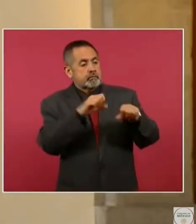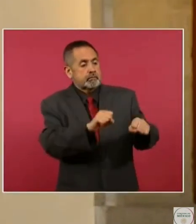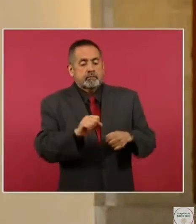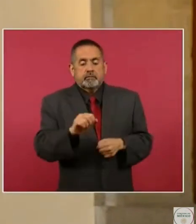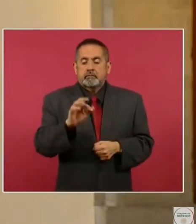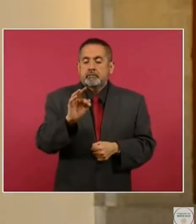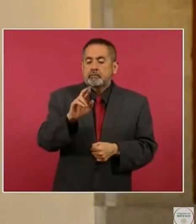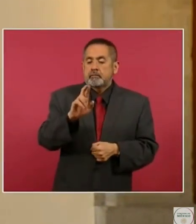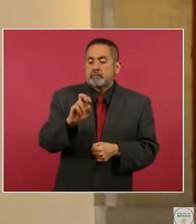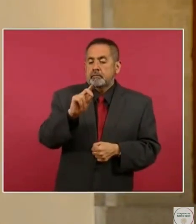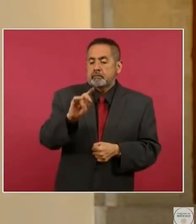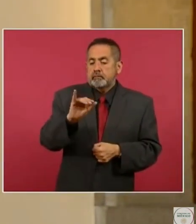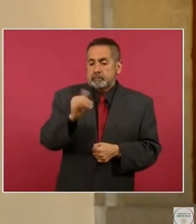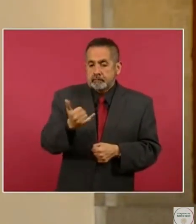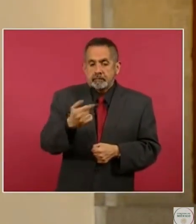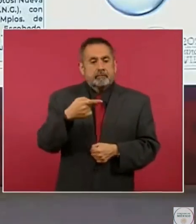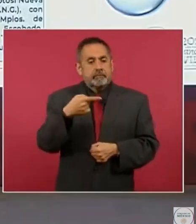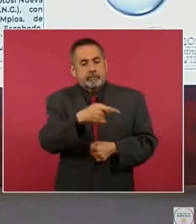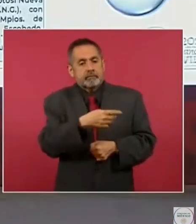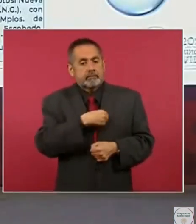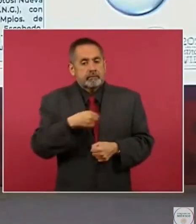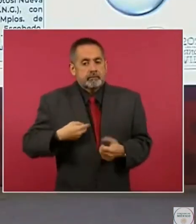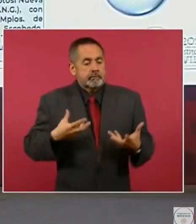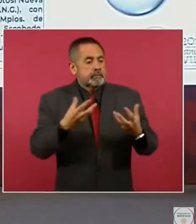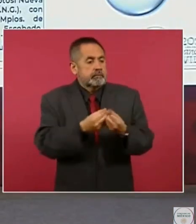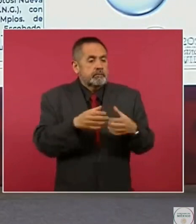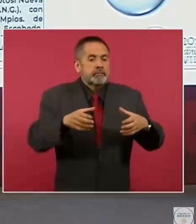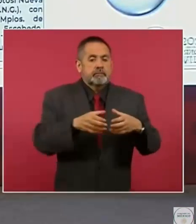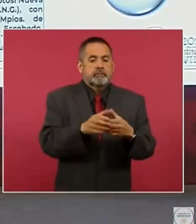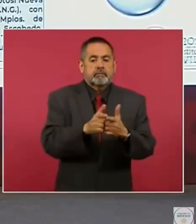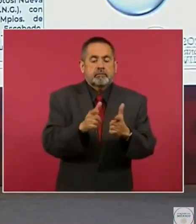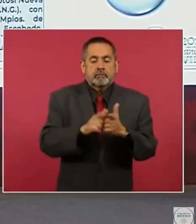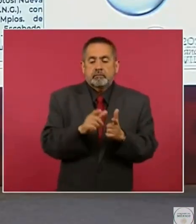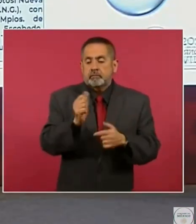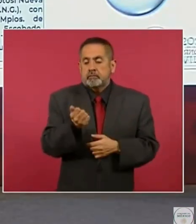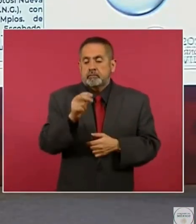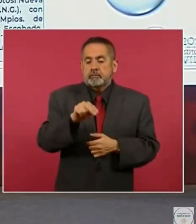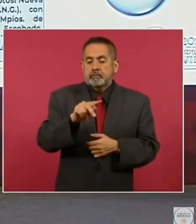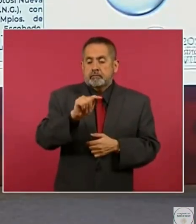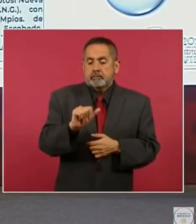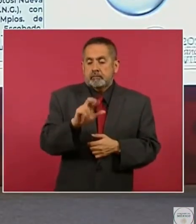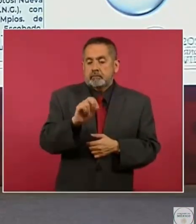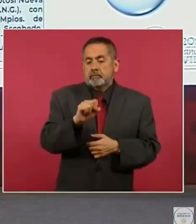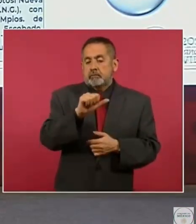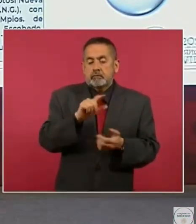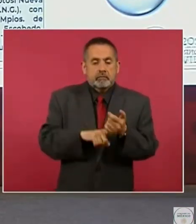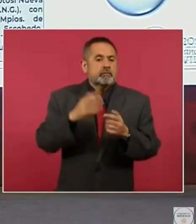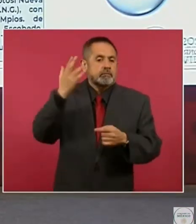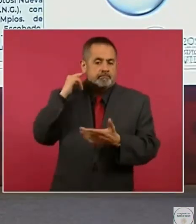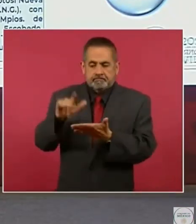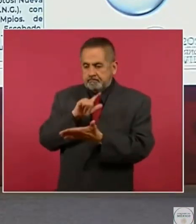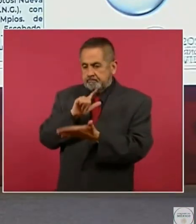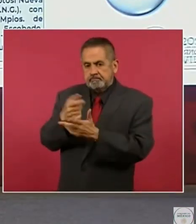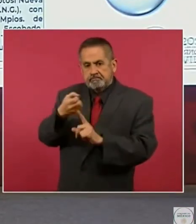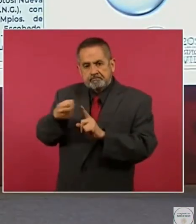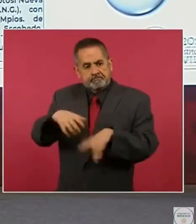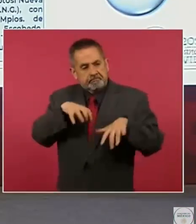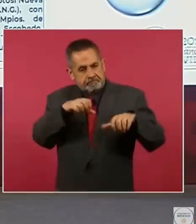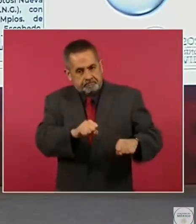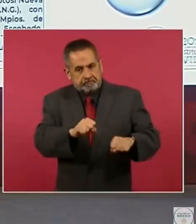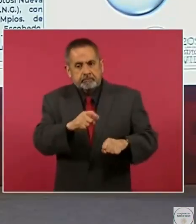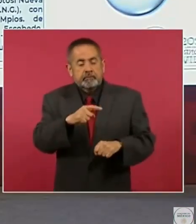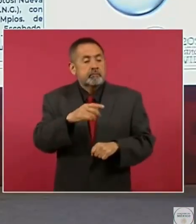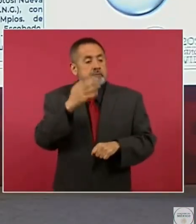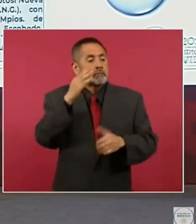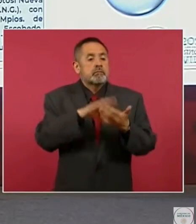Osmandi, es integrante del Cártel Santa Rosa de Lima, tenía una orden de aprehensión